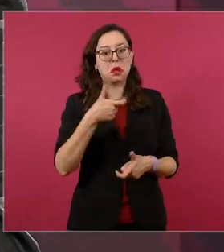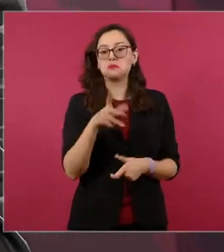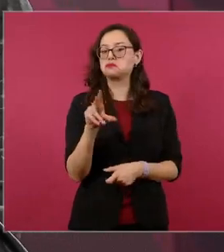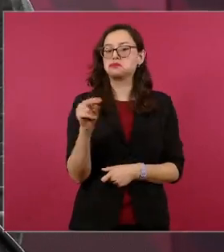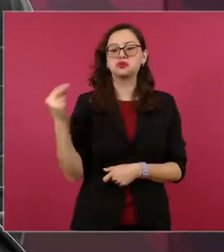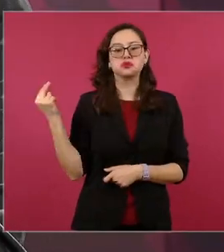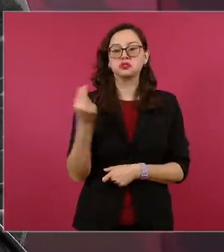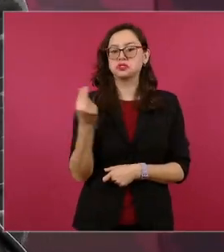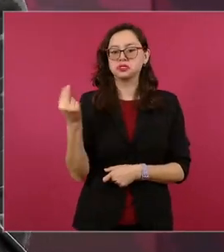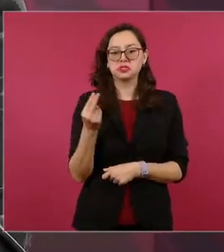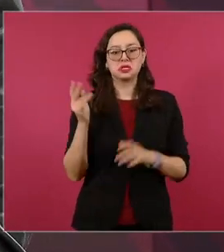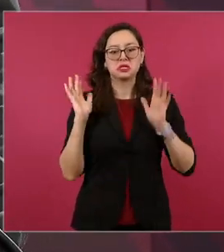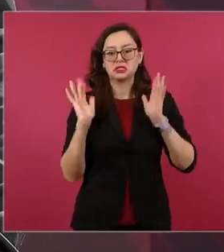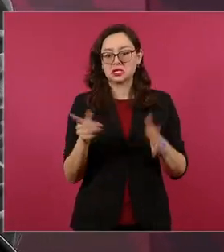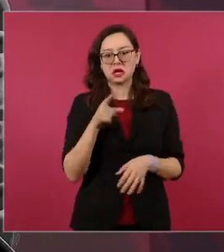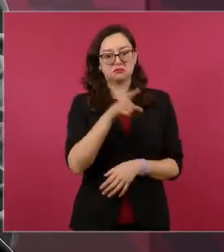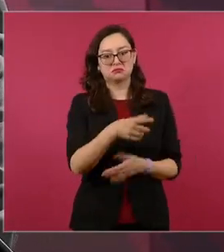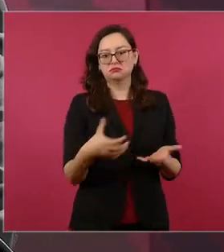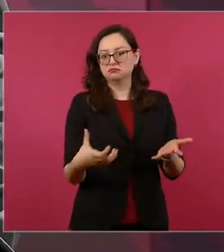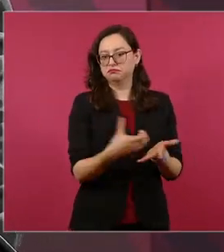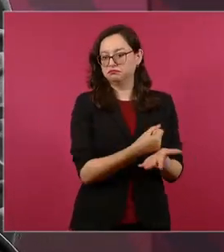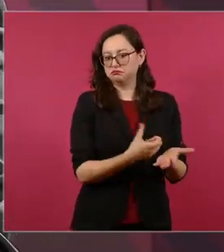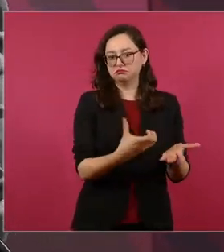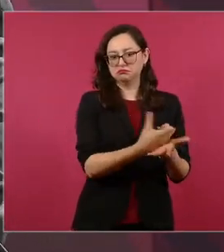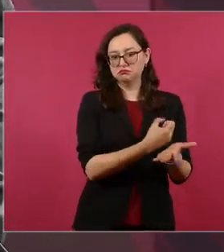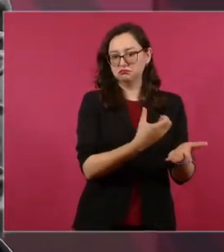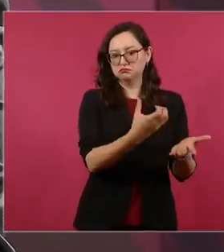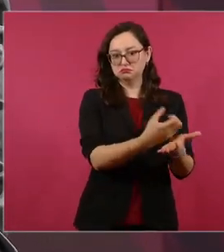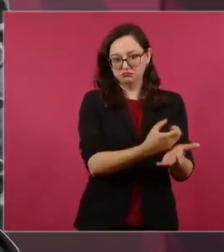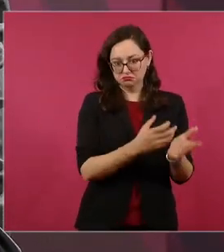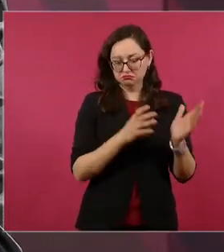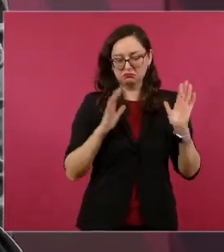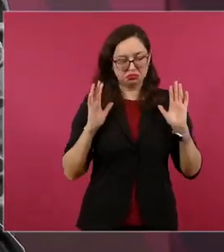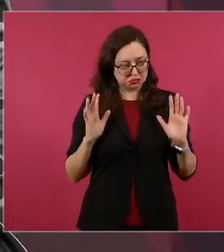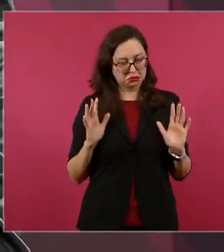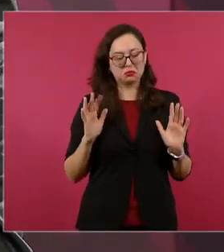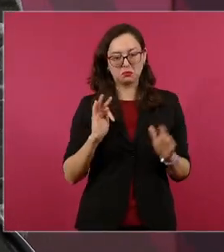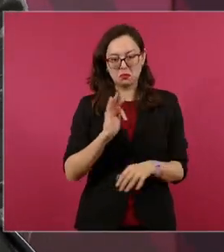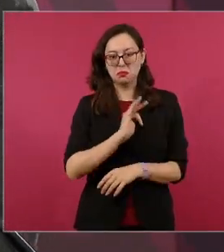que desde luego no estamos hablando de la inversión. Ese es un activo,